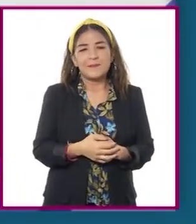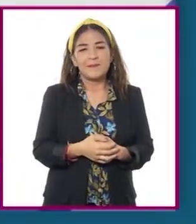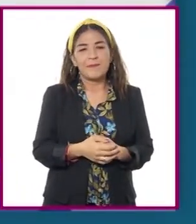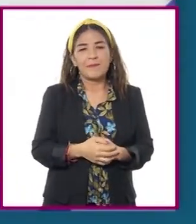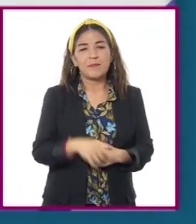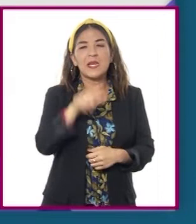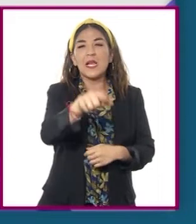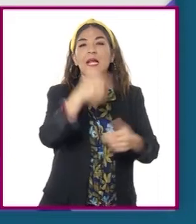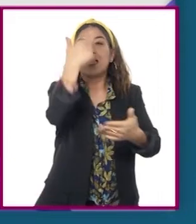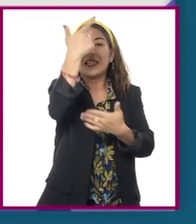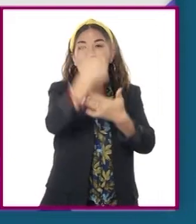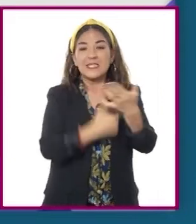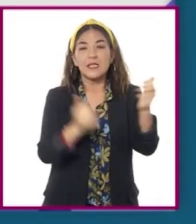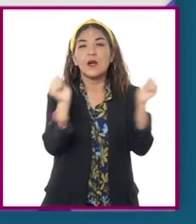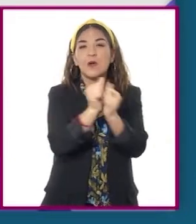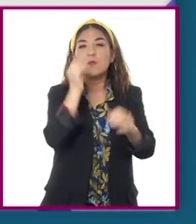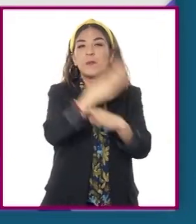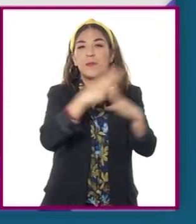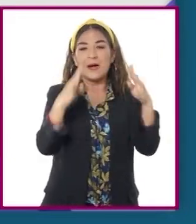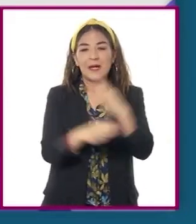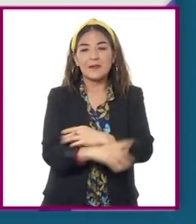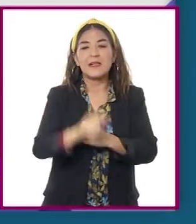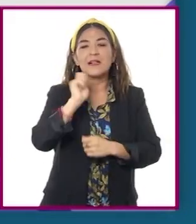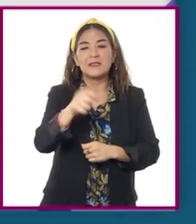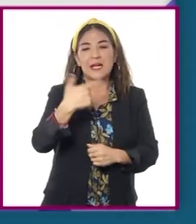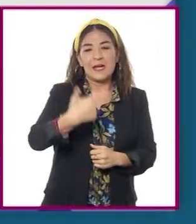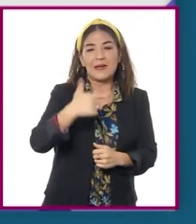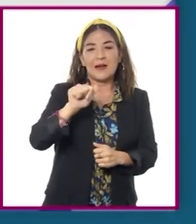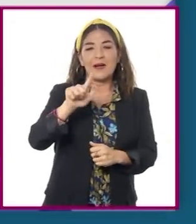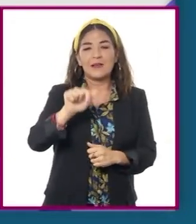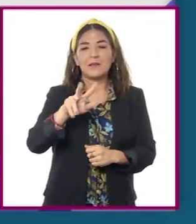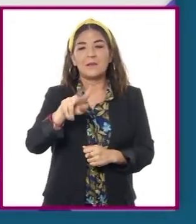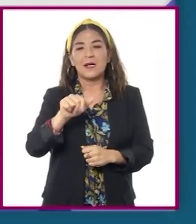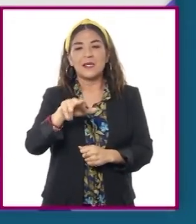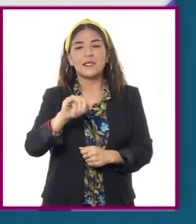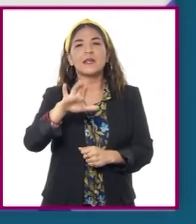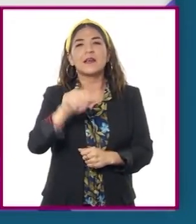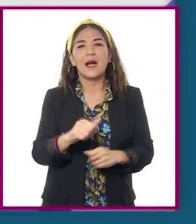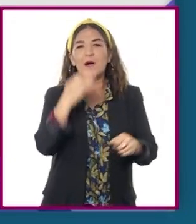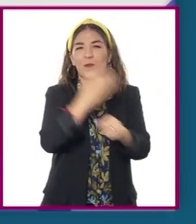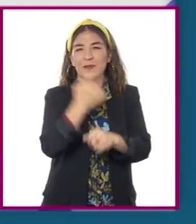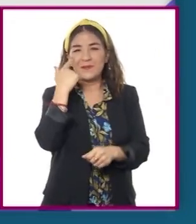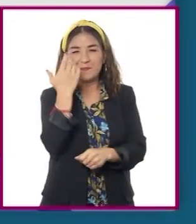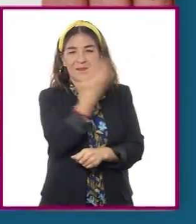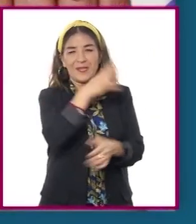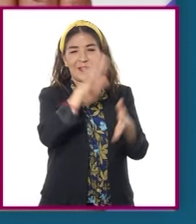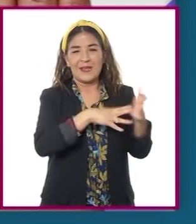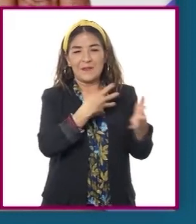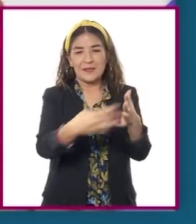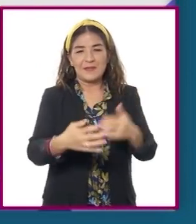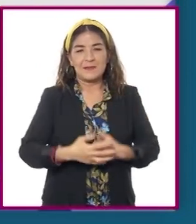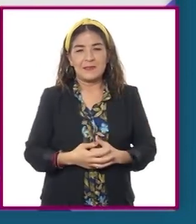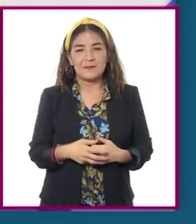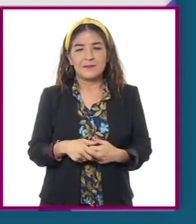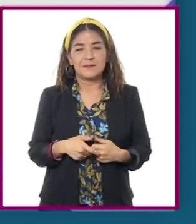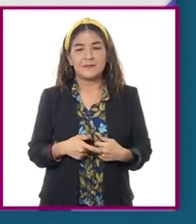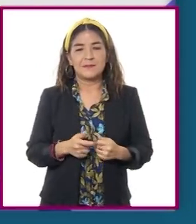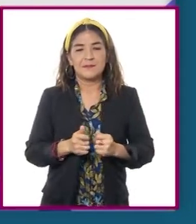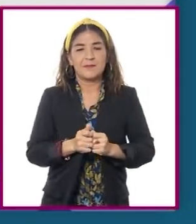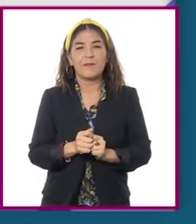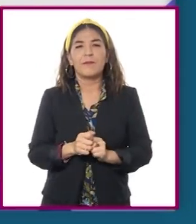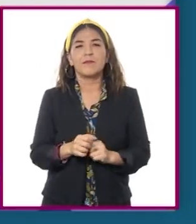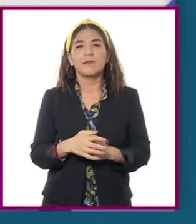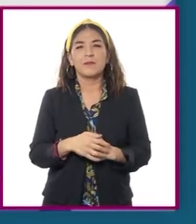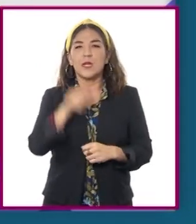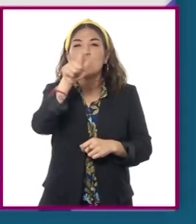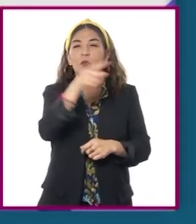partir de una lista de materiales que se denomina la serie galvánica, como la que se muestra en la siguiente tabla. Ordenen a